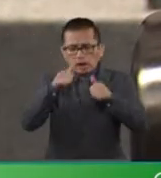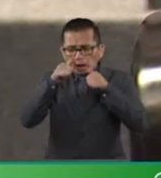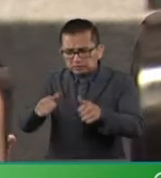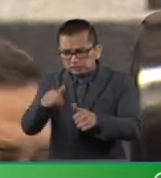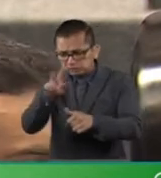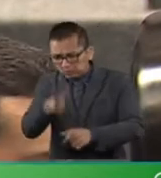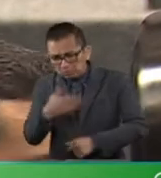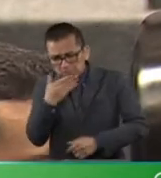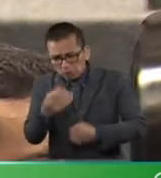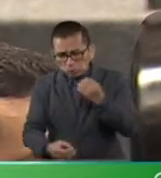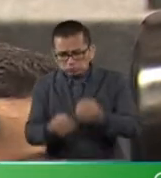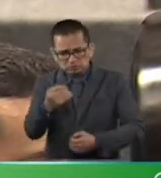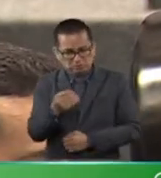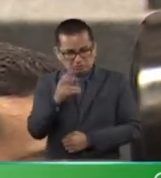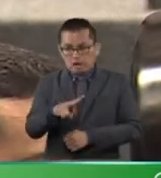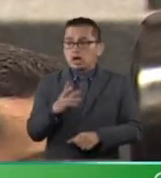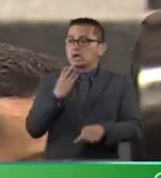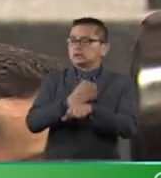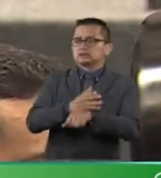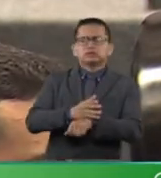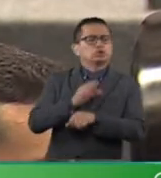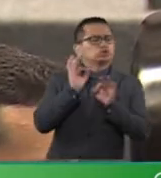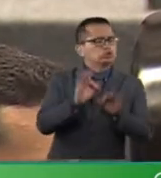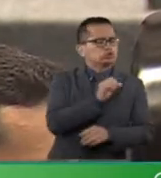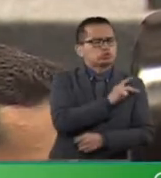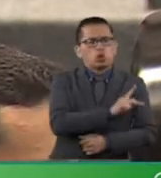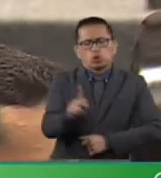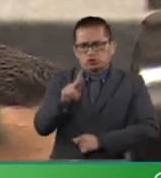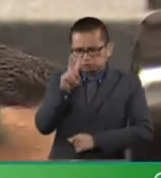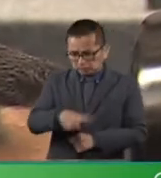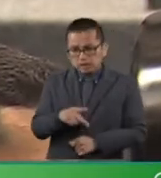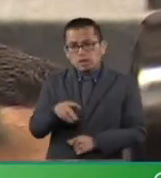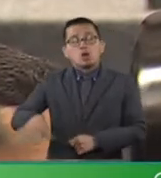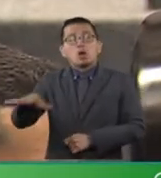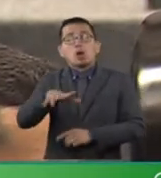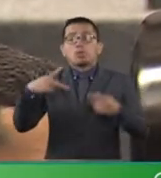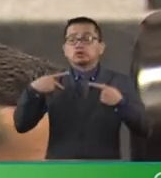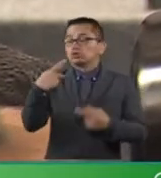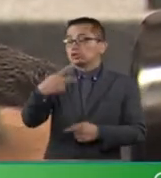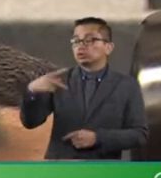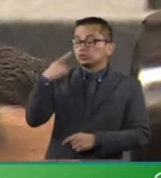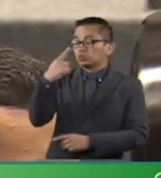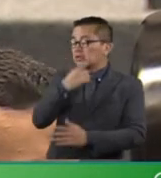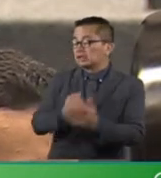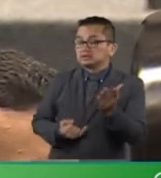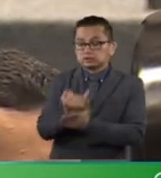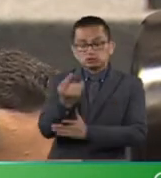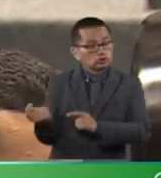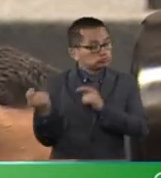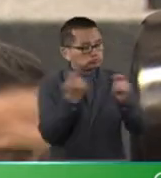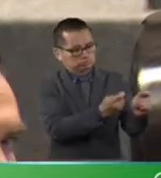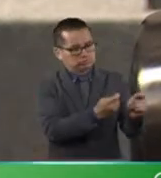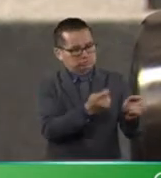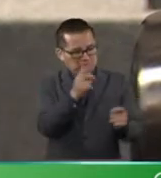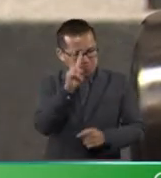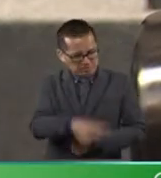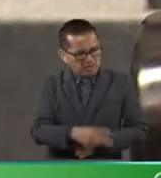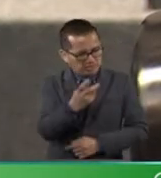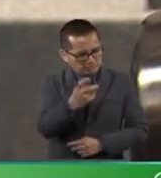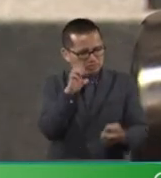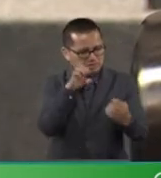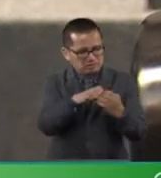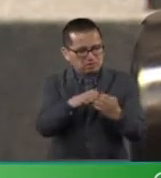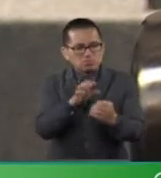o que es el pueblo El que elegirá las personas juzgadoras cuando en realidad sabemos que el ejecutivo y el legislativo con mayoría de